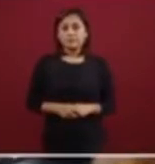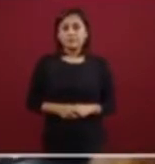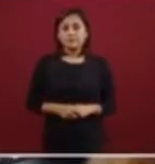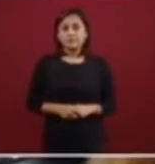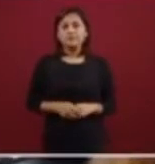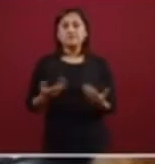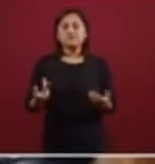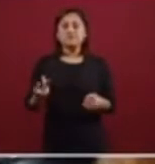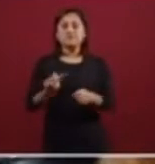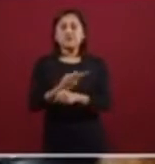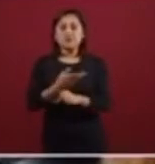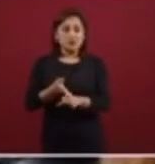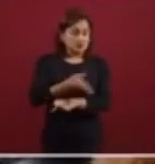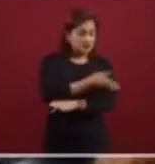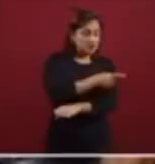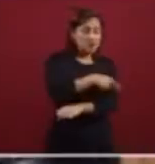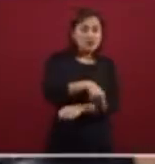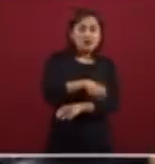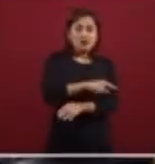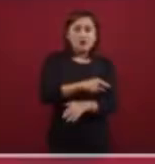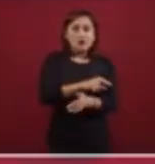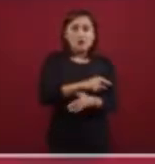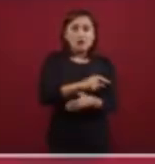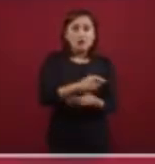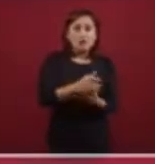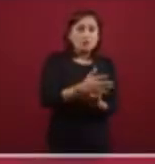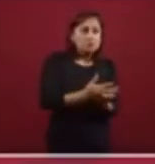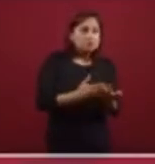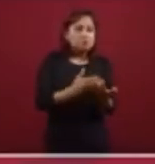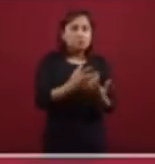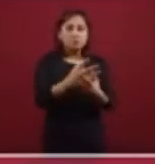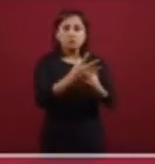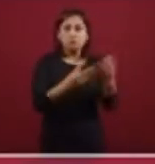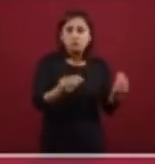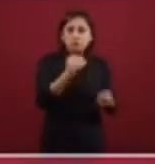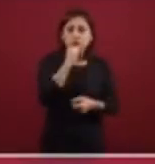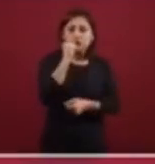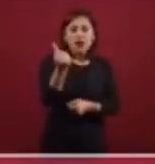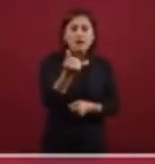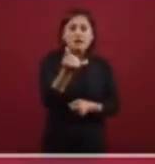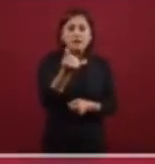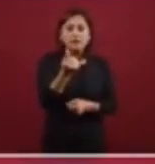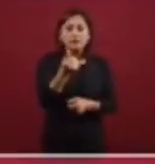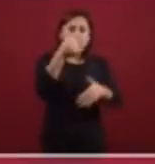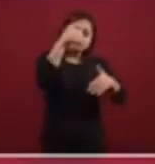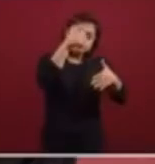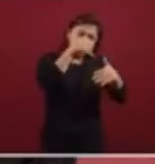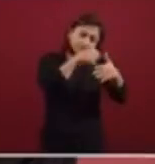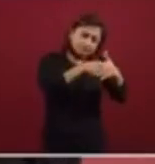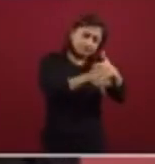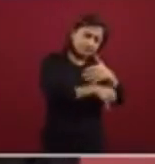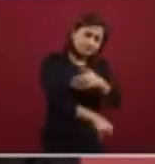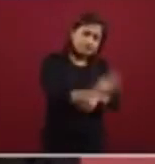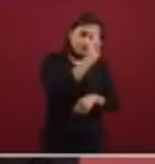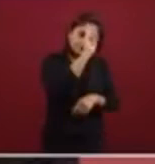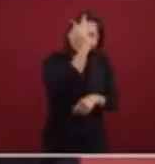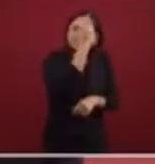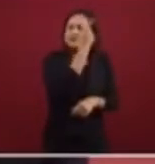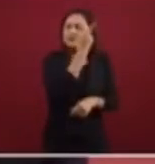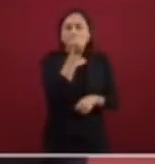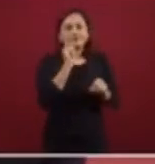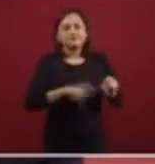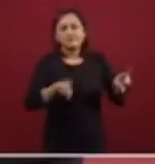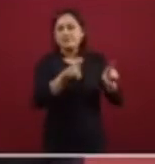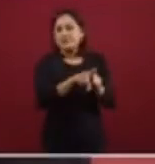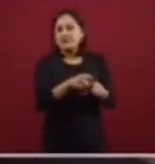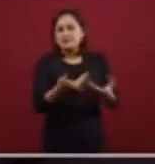engendró fue, pues, esta irracionalidad. Entonces, sí